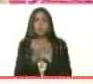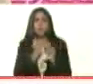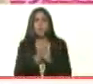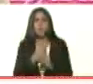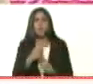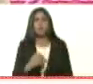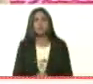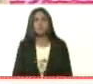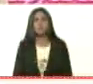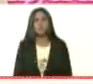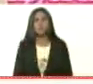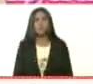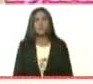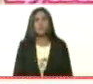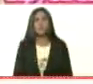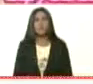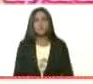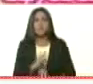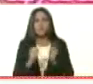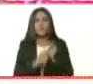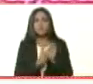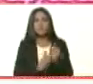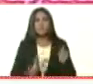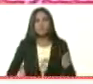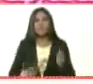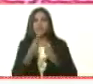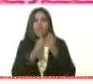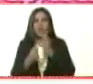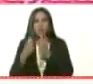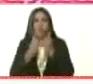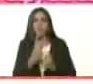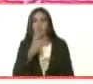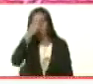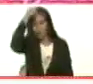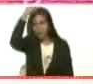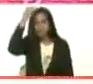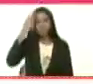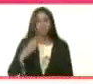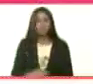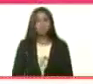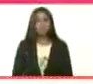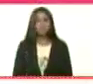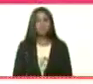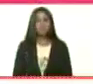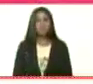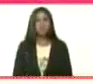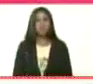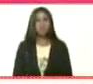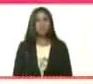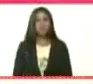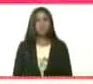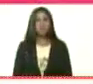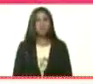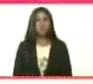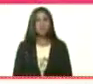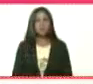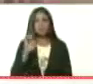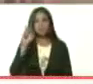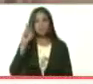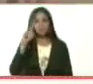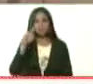Delcy Rodríguez. Al vicepresidente de Economía, Tarek El Aissami. A Eduardo